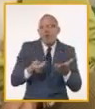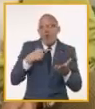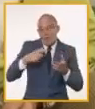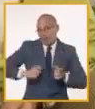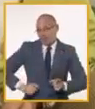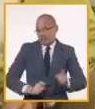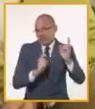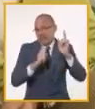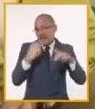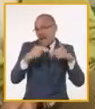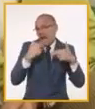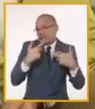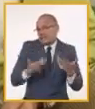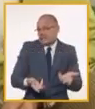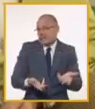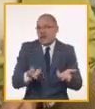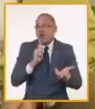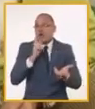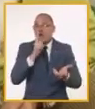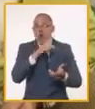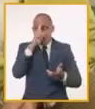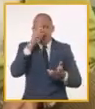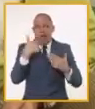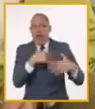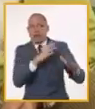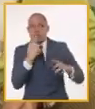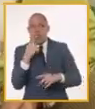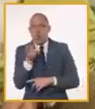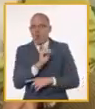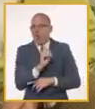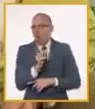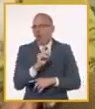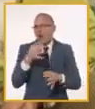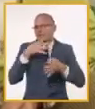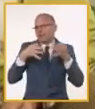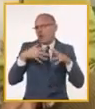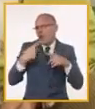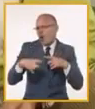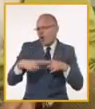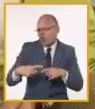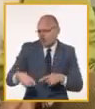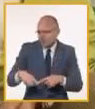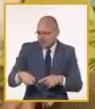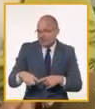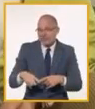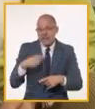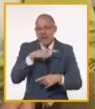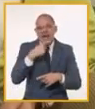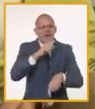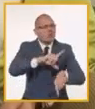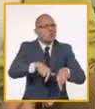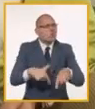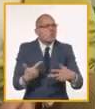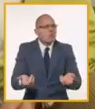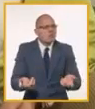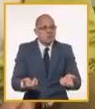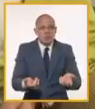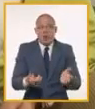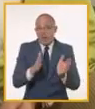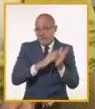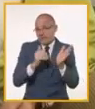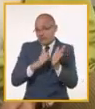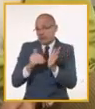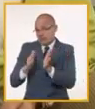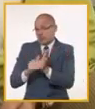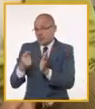qué hacer, no abandonar el hospital, cuánto de aquellos meses, porque fueron unos meses, realmente lo que funcionó el